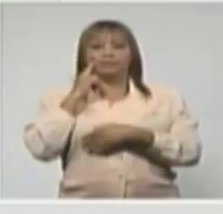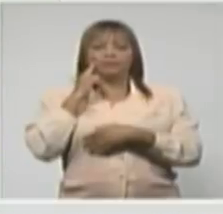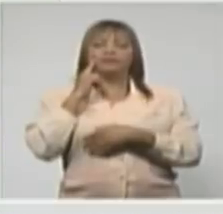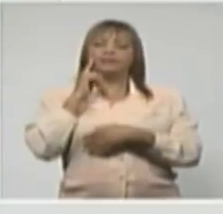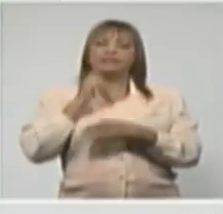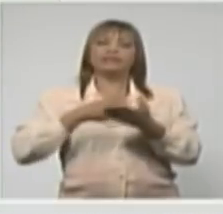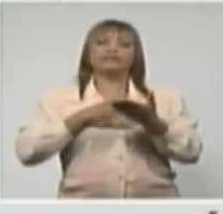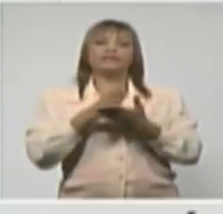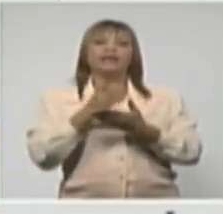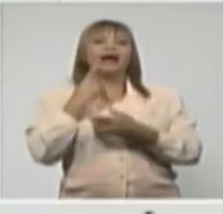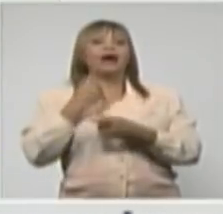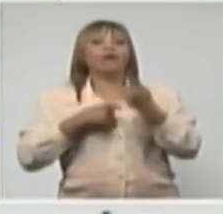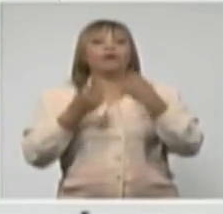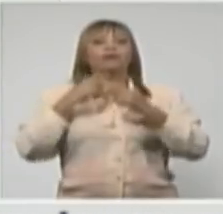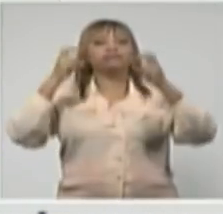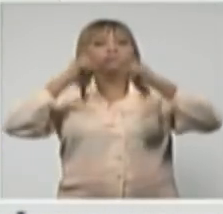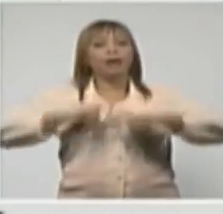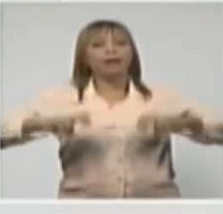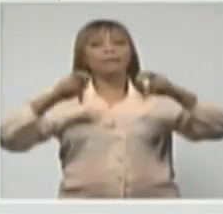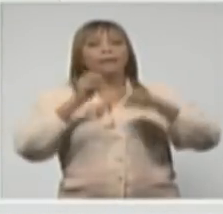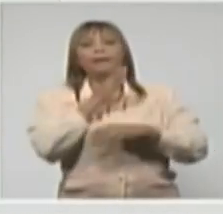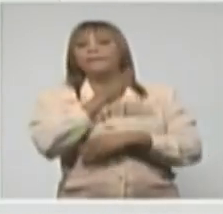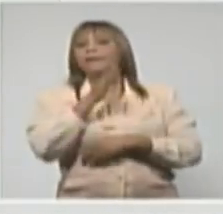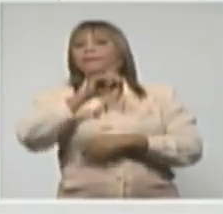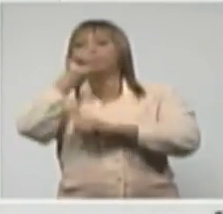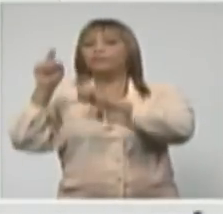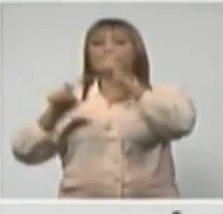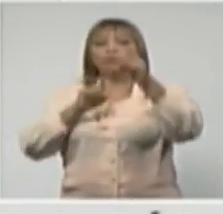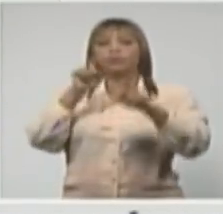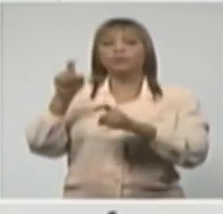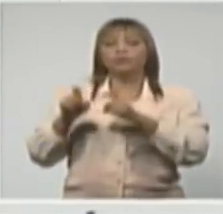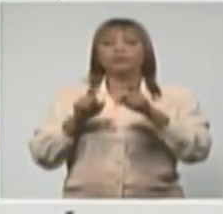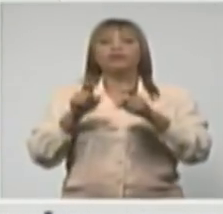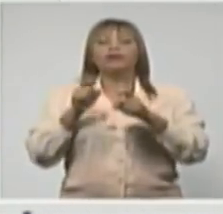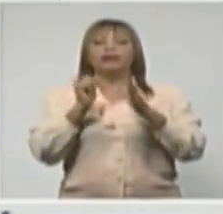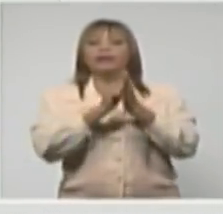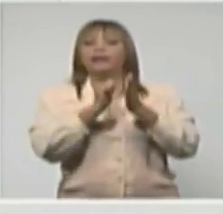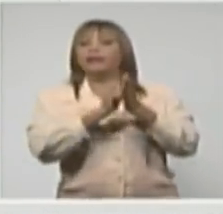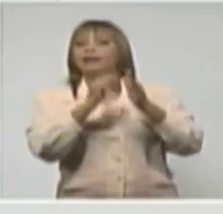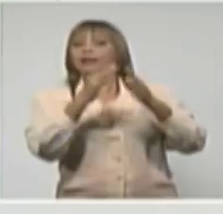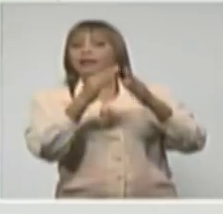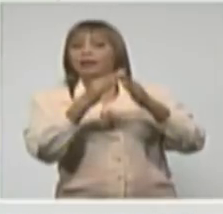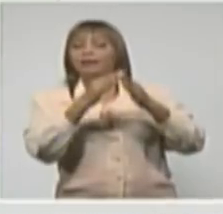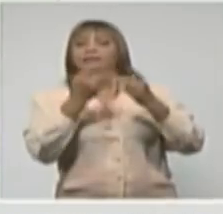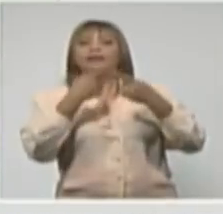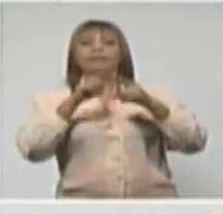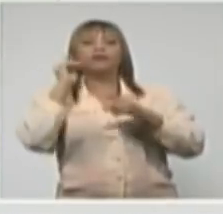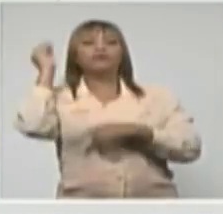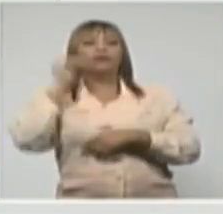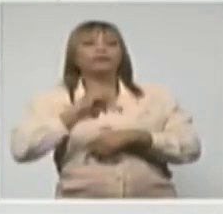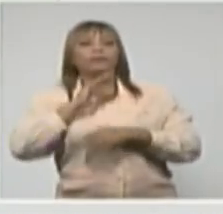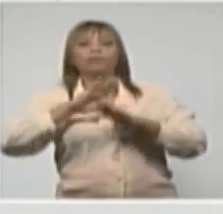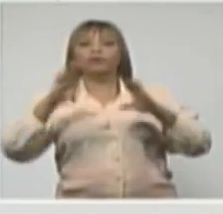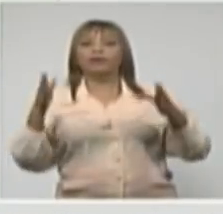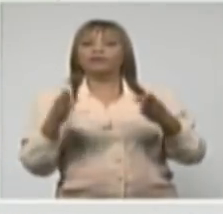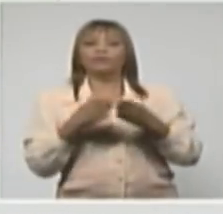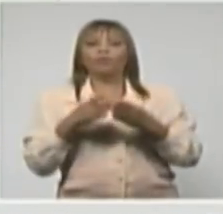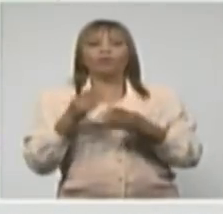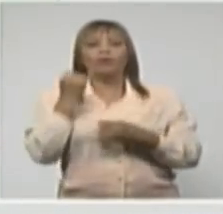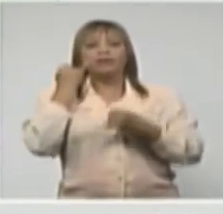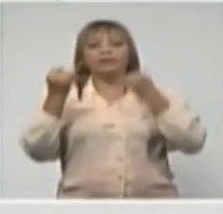haciendo estudios poblacionales, pero estamos claros que es posible que no todos se hayan